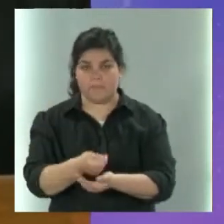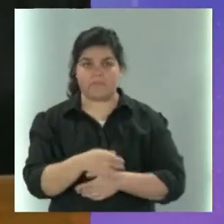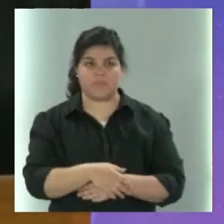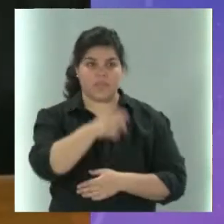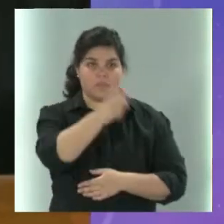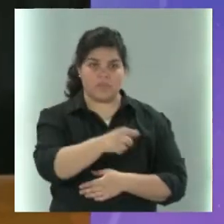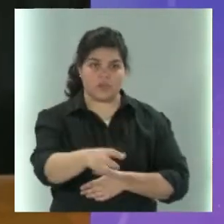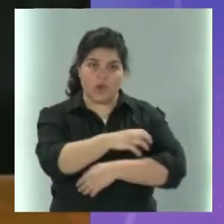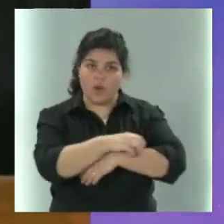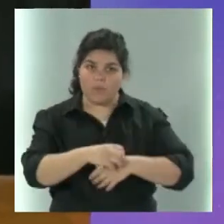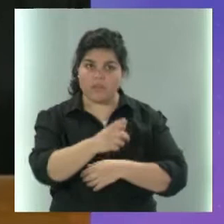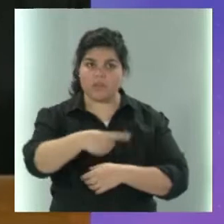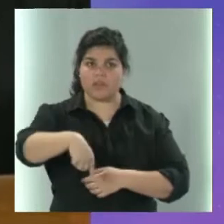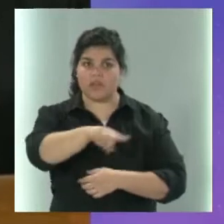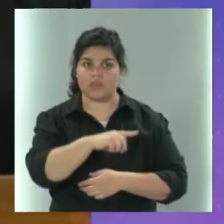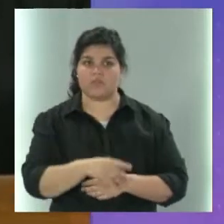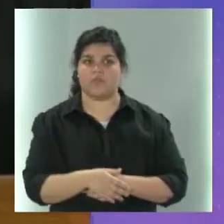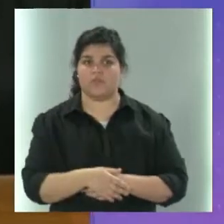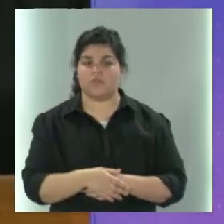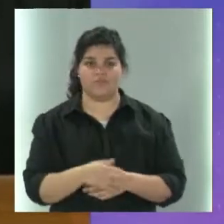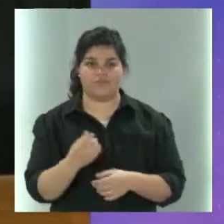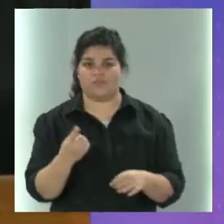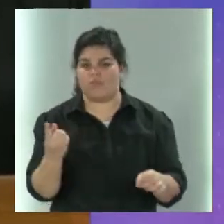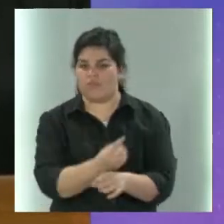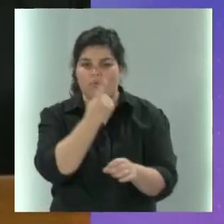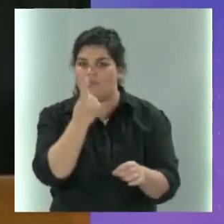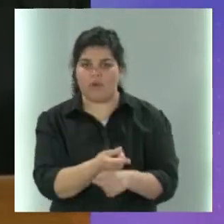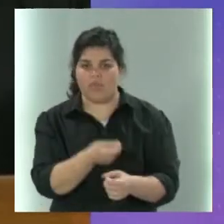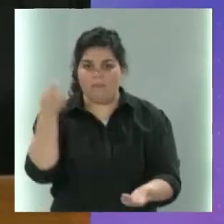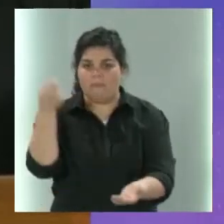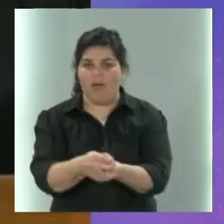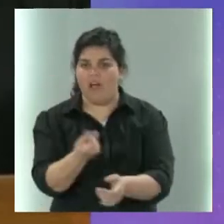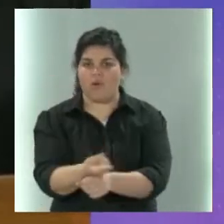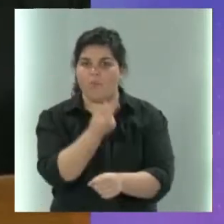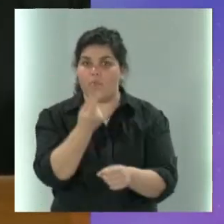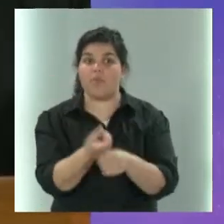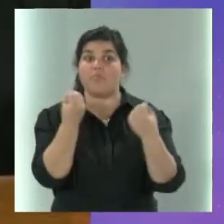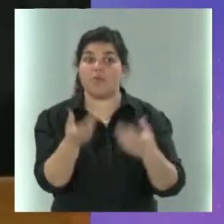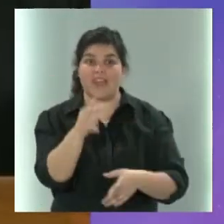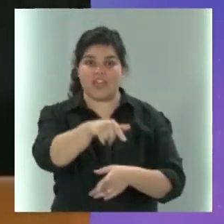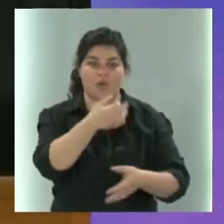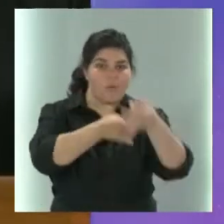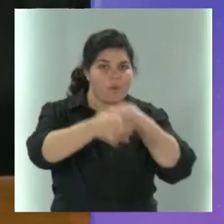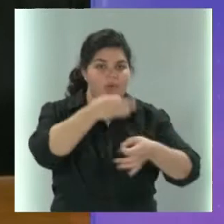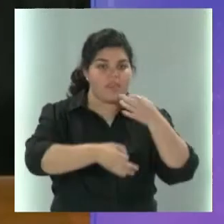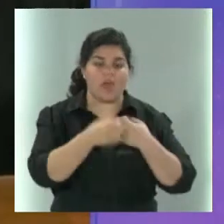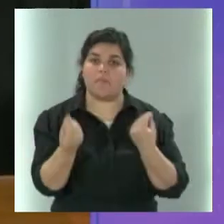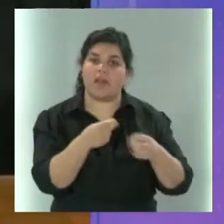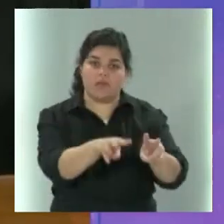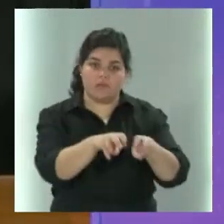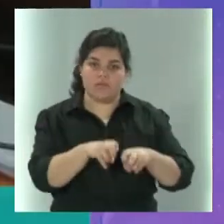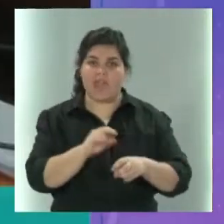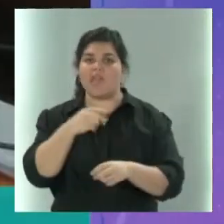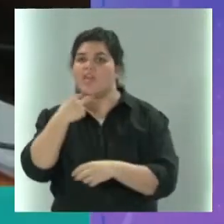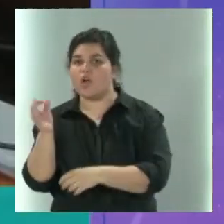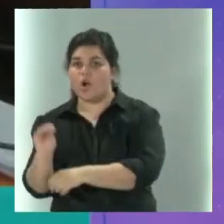humilde que está haciendo estas situaciones no tiene posibilidades de pagar una multa porque justamente está haciéndolo para poder darle de comer a sus